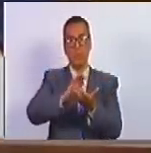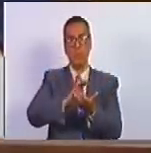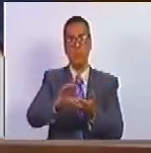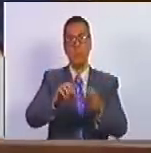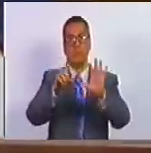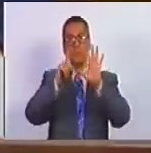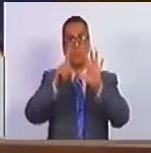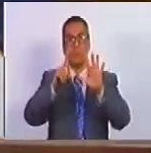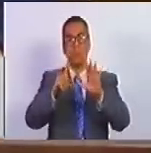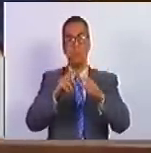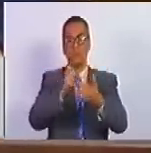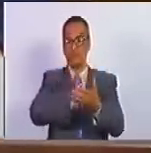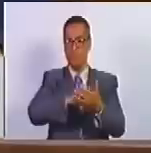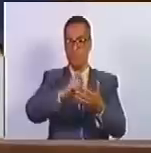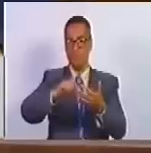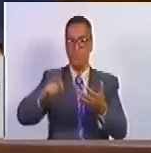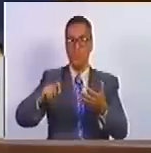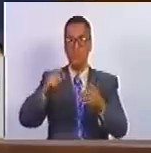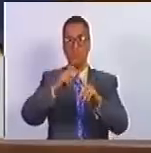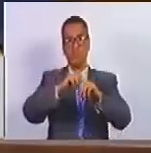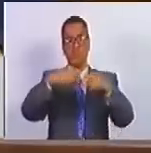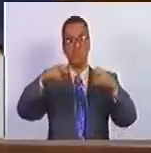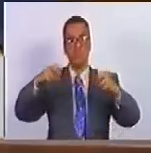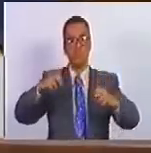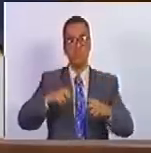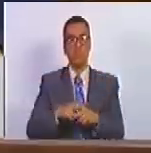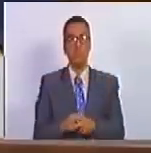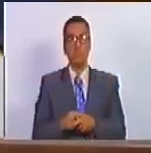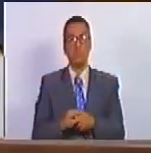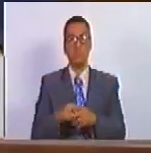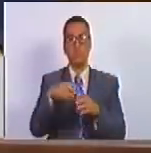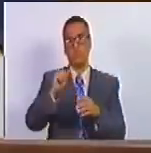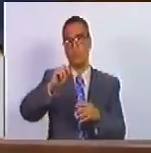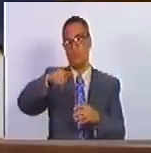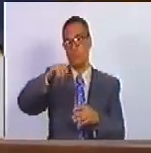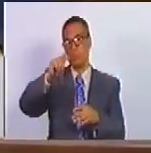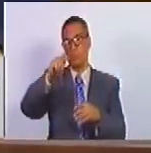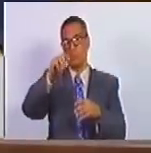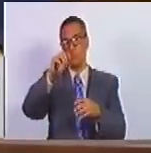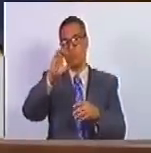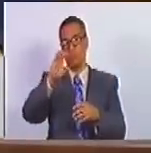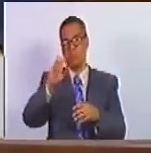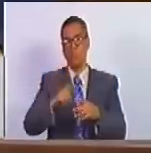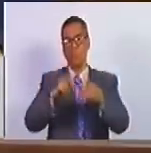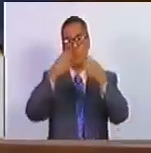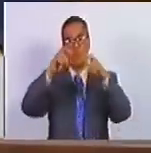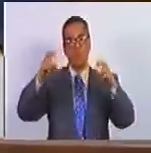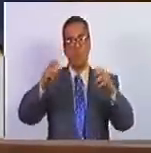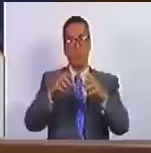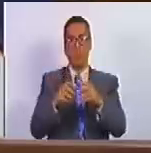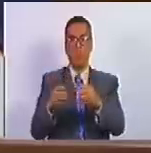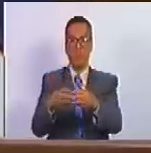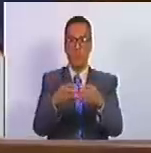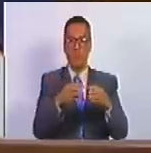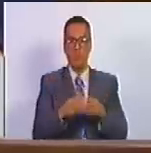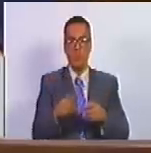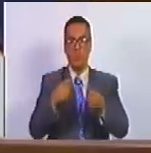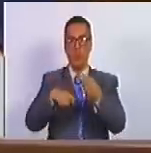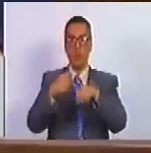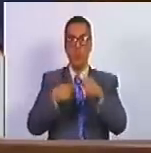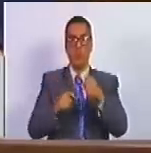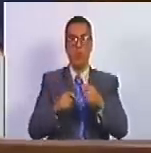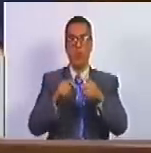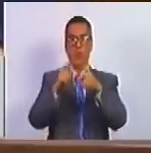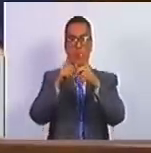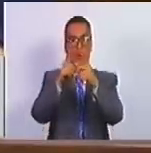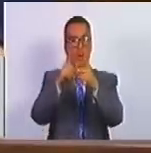el cual queda redactado en los siguientes términos. Acápite. Capítulo 6. Armonización en materia de